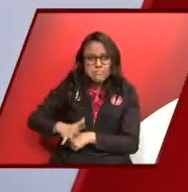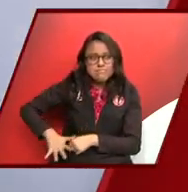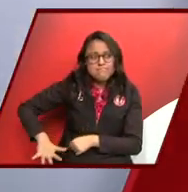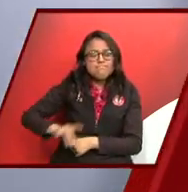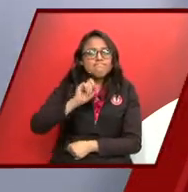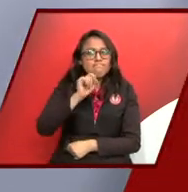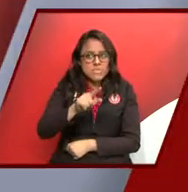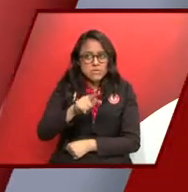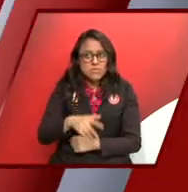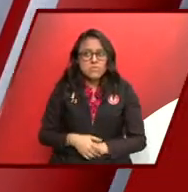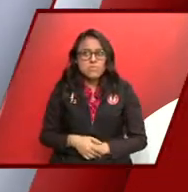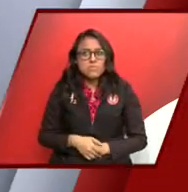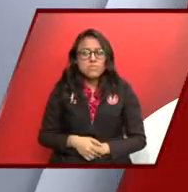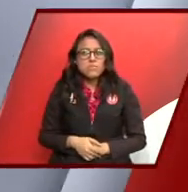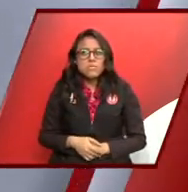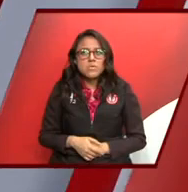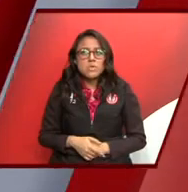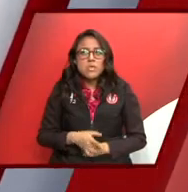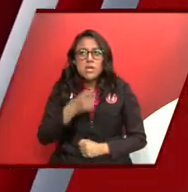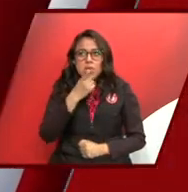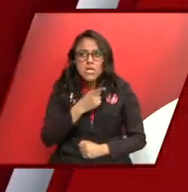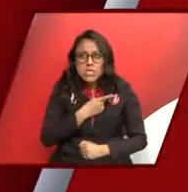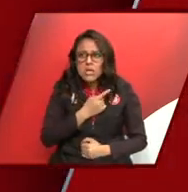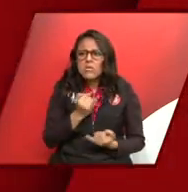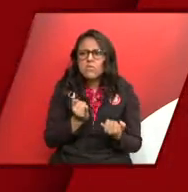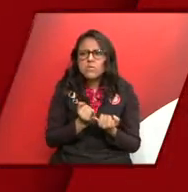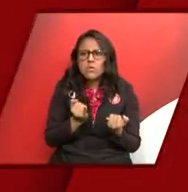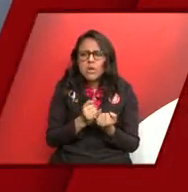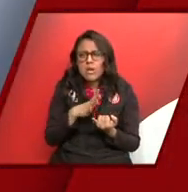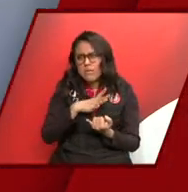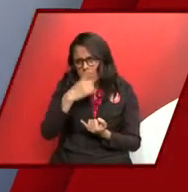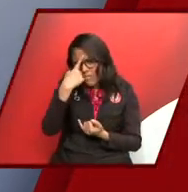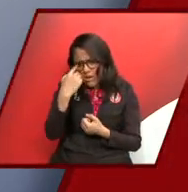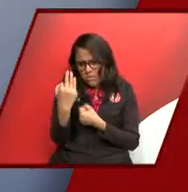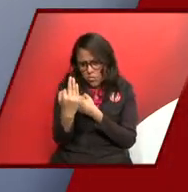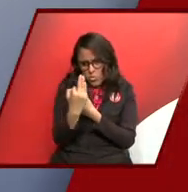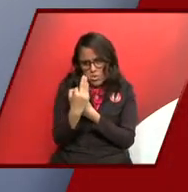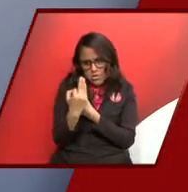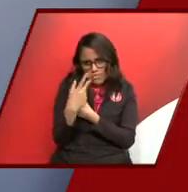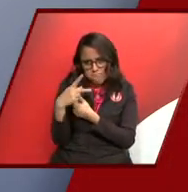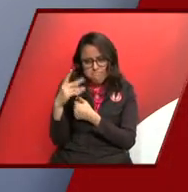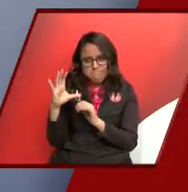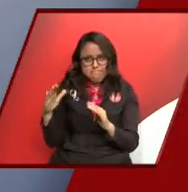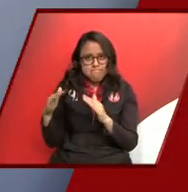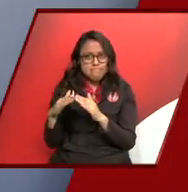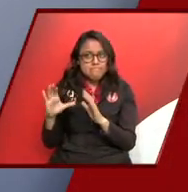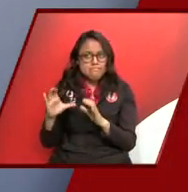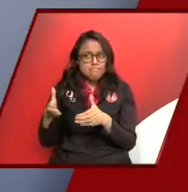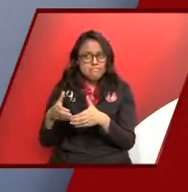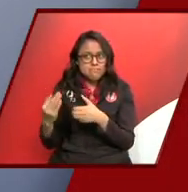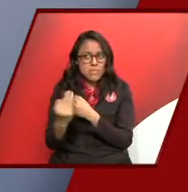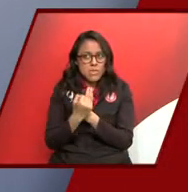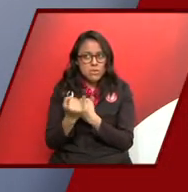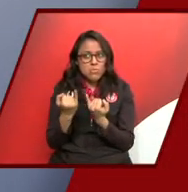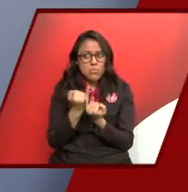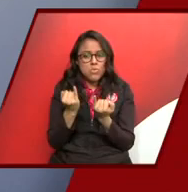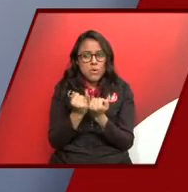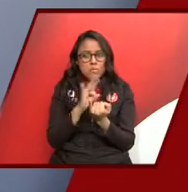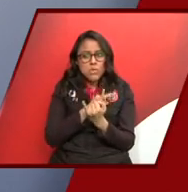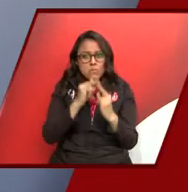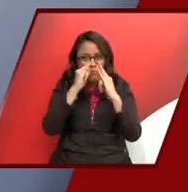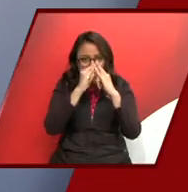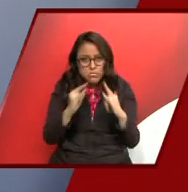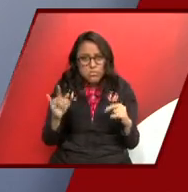tipo. Señora Esperanza, nos comenta que ustedes lo que hacían era también protegerse, ¿no?, de alguna manera, y en esa ocasión también pusieron una carpa, porque